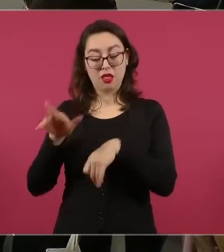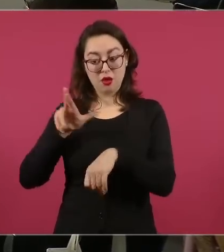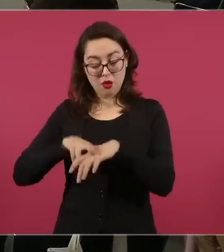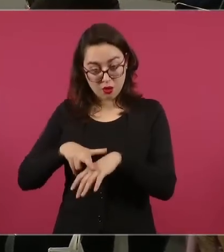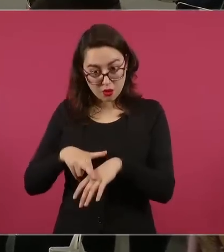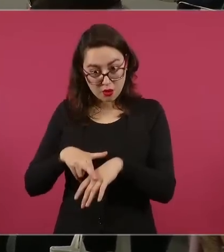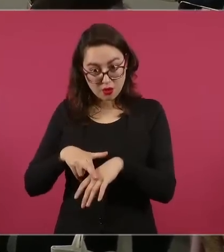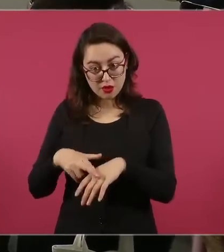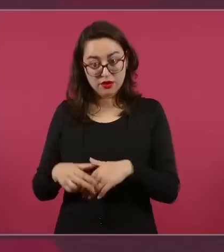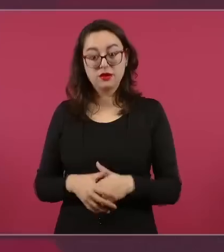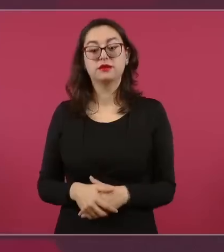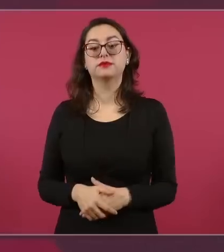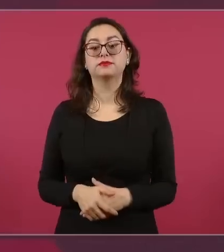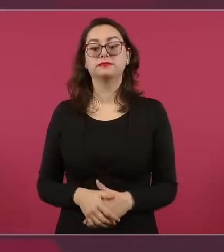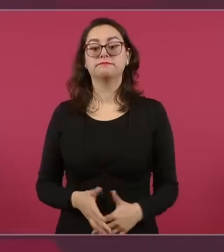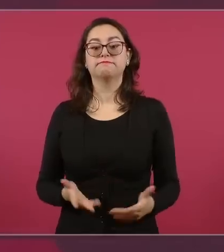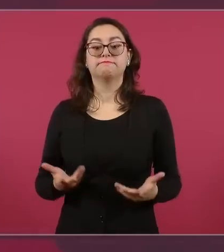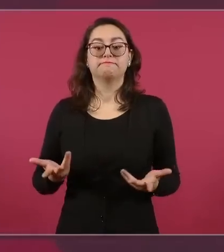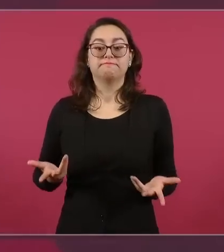Entonces,